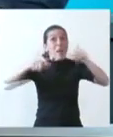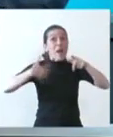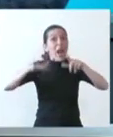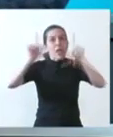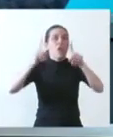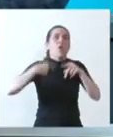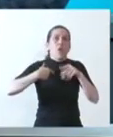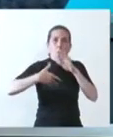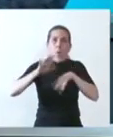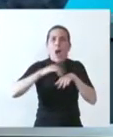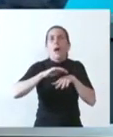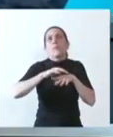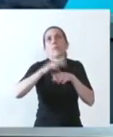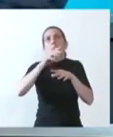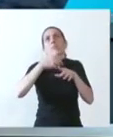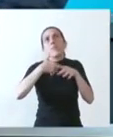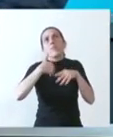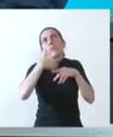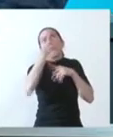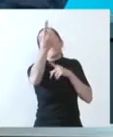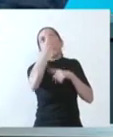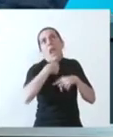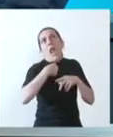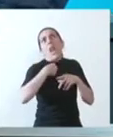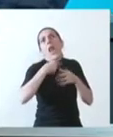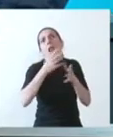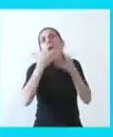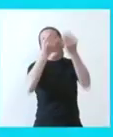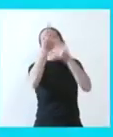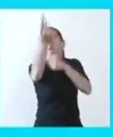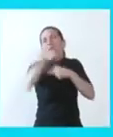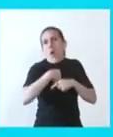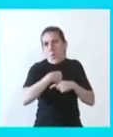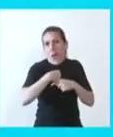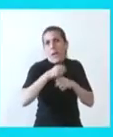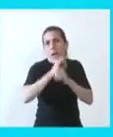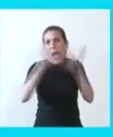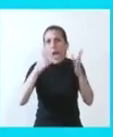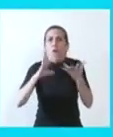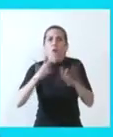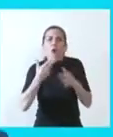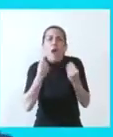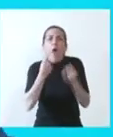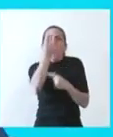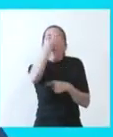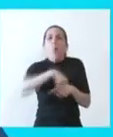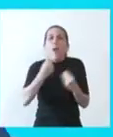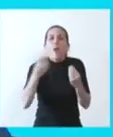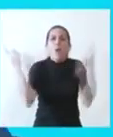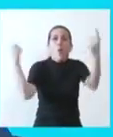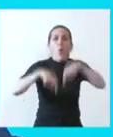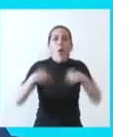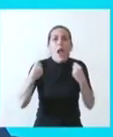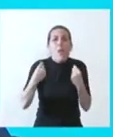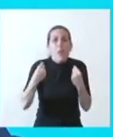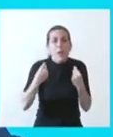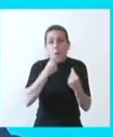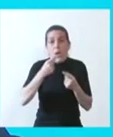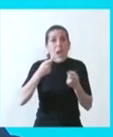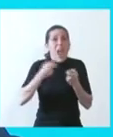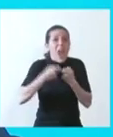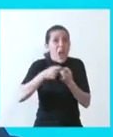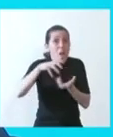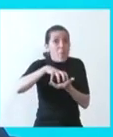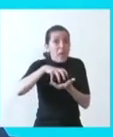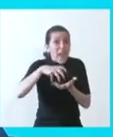y traerlos a la Argentina, eso está claro. Estamos organizando los modos, porque también lo que estamos viendo es que muchas empresas